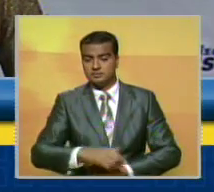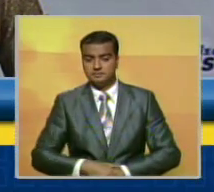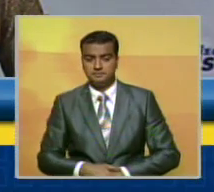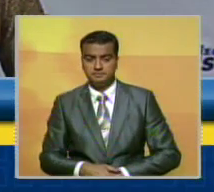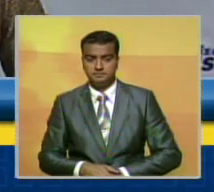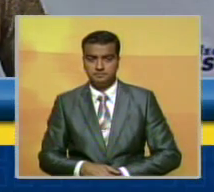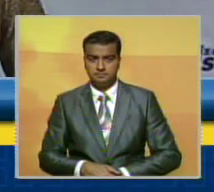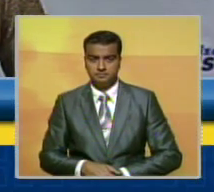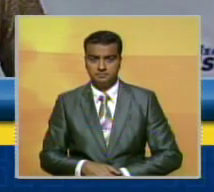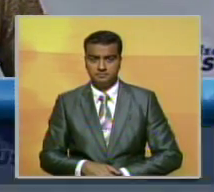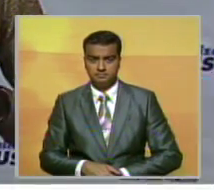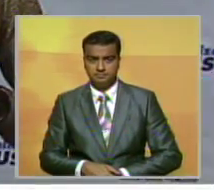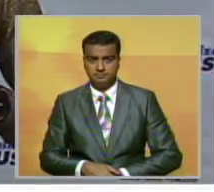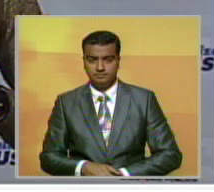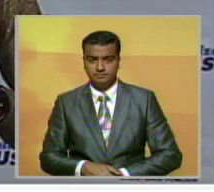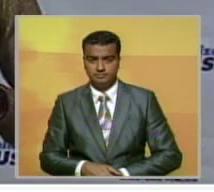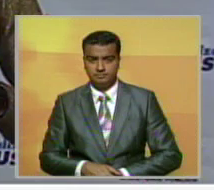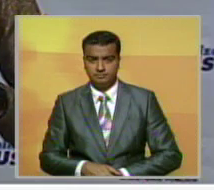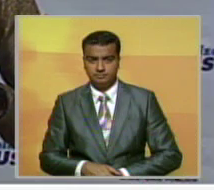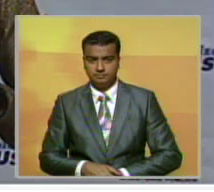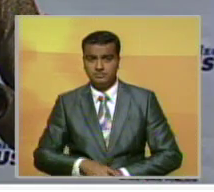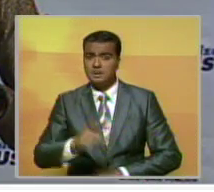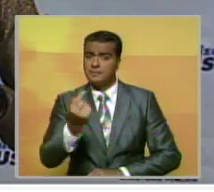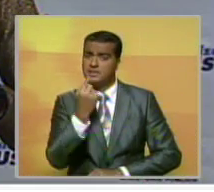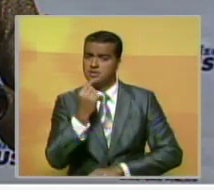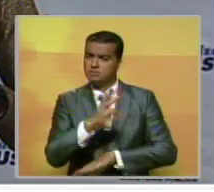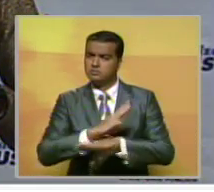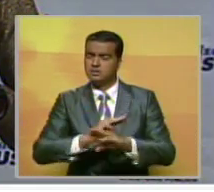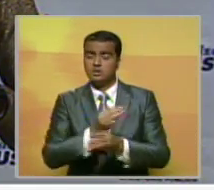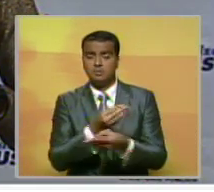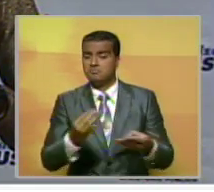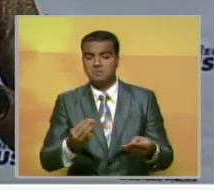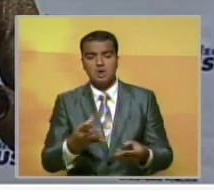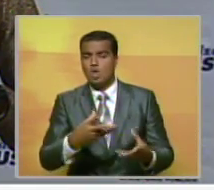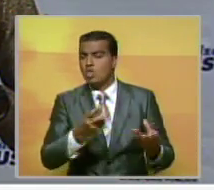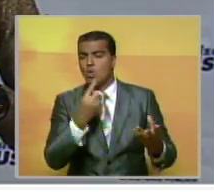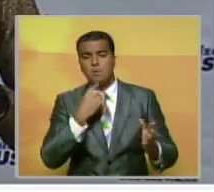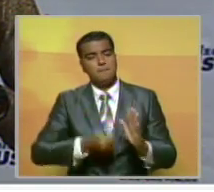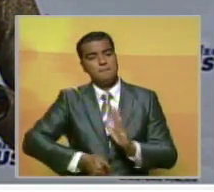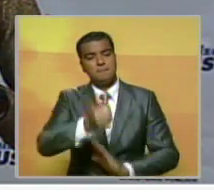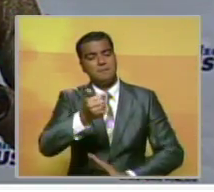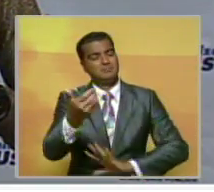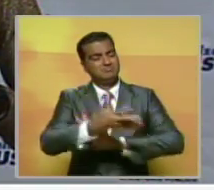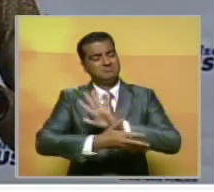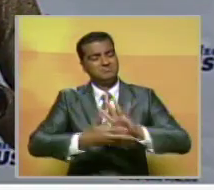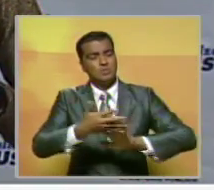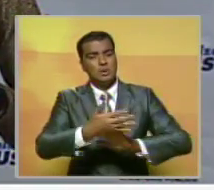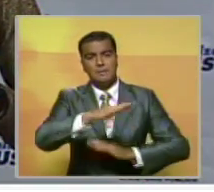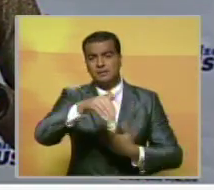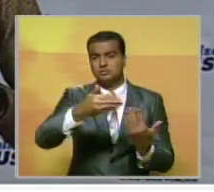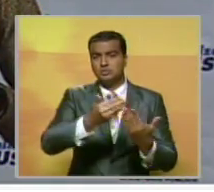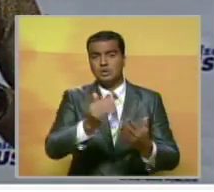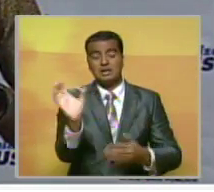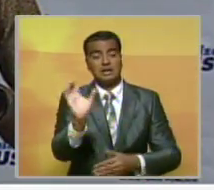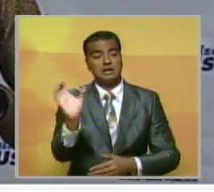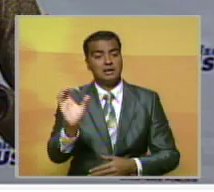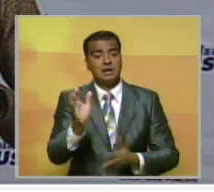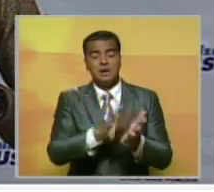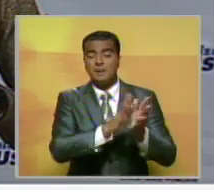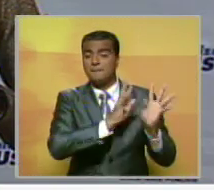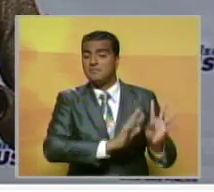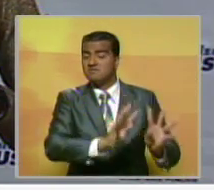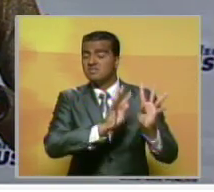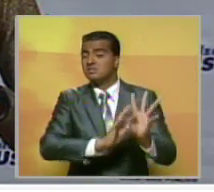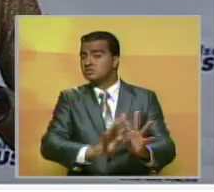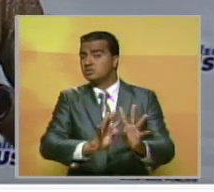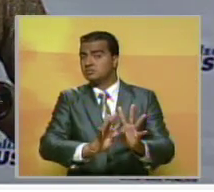Popular, Leopoldo López. También indicó que el Ministerio Público no va a tolerar más acciones violentas dentro de las